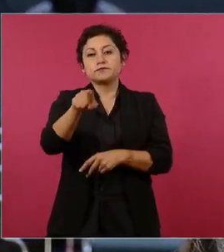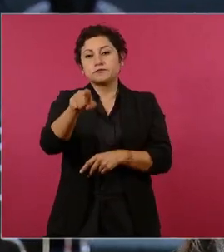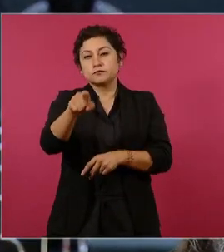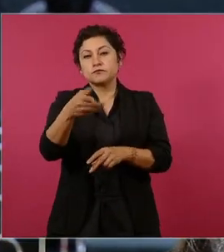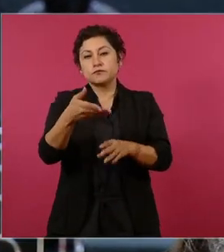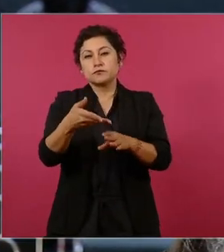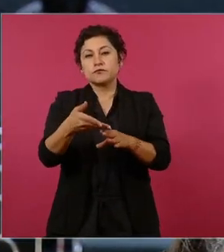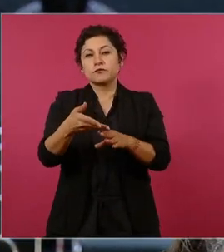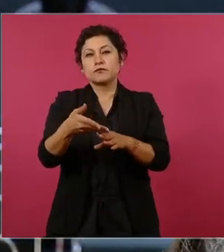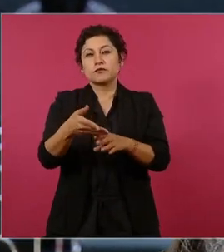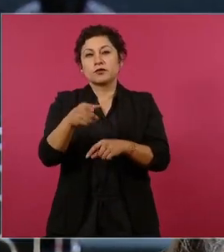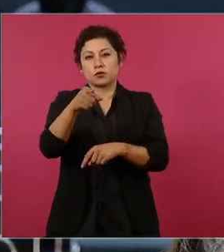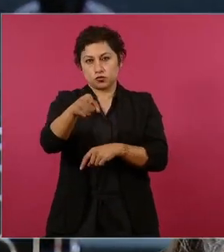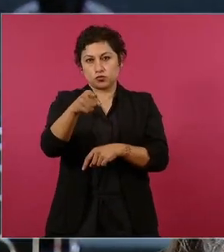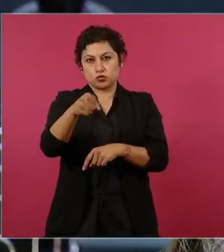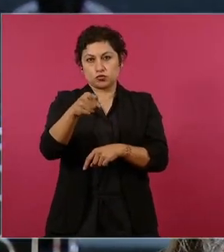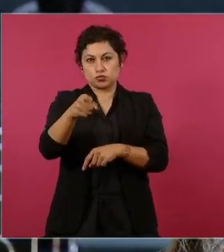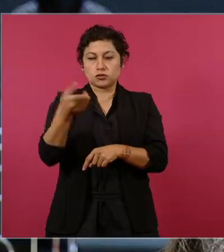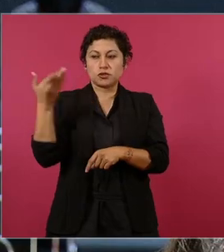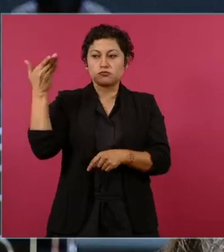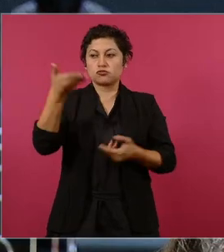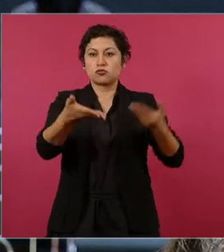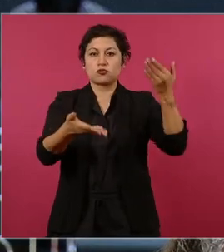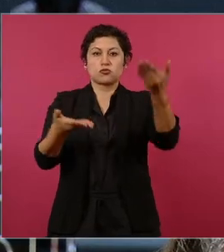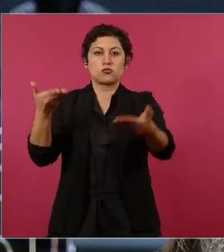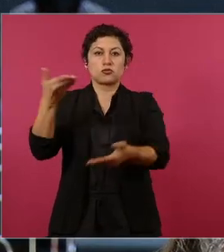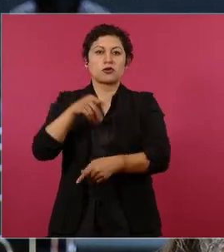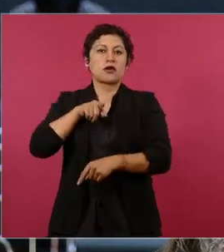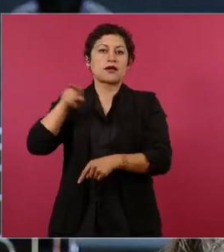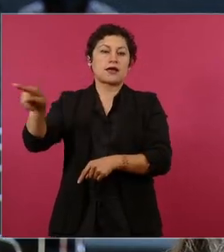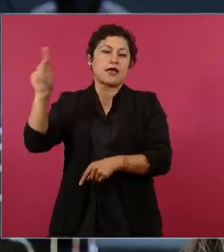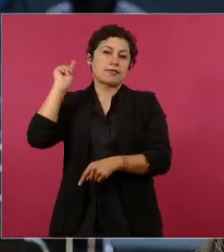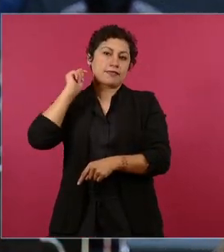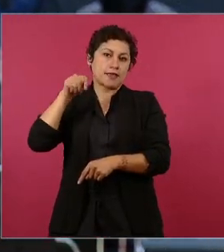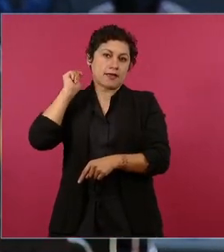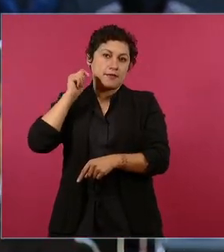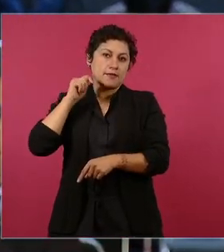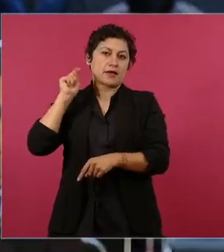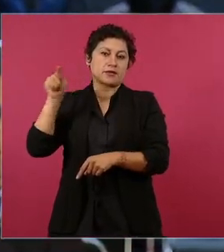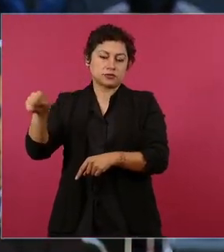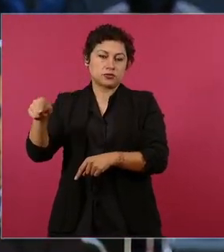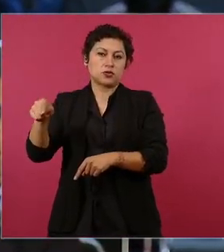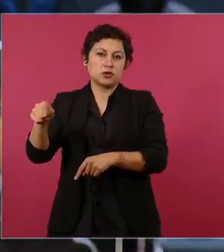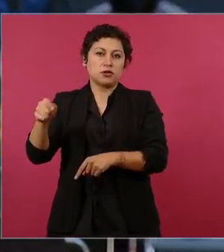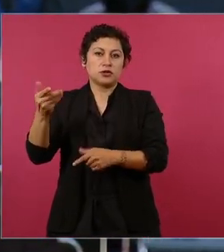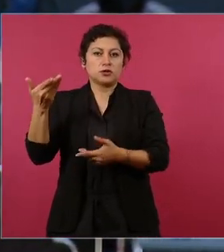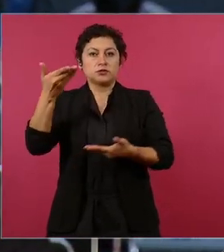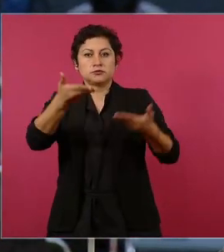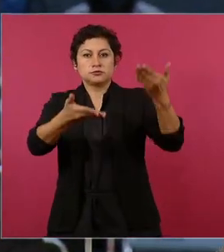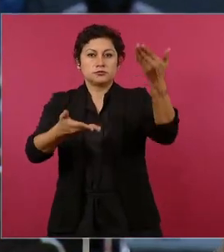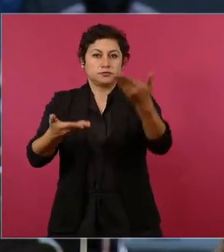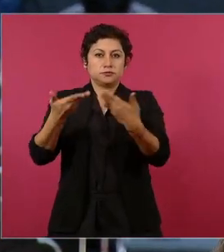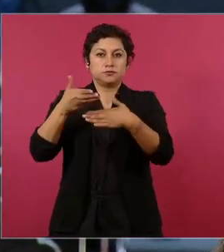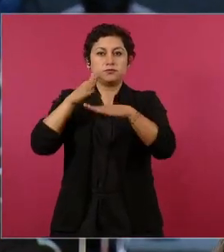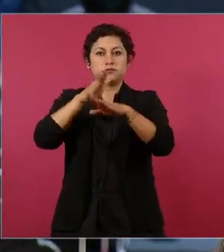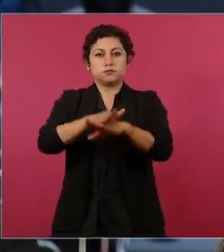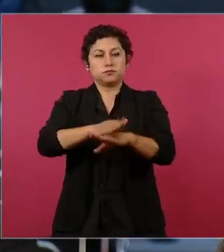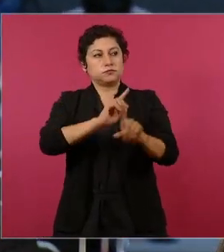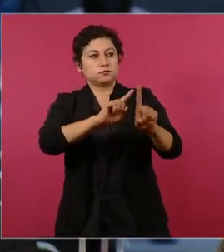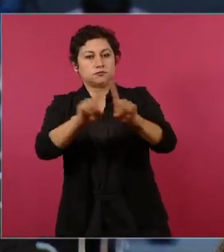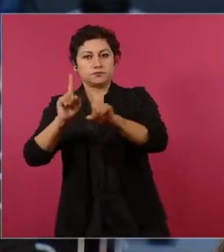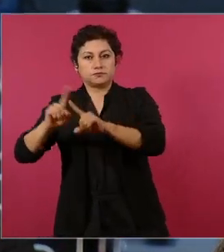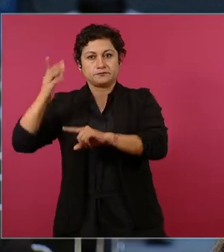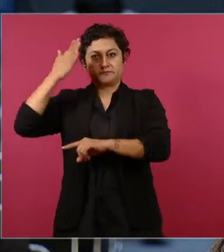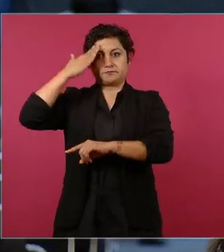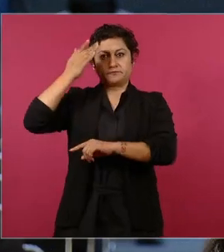cuando usted proponía a los dirigentes de las casas de Tabasco en los estados de la República, me parece Salazar en Jalapa, que decía que